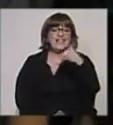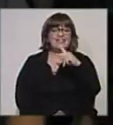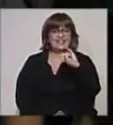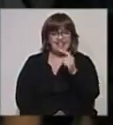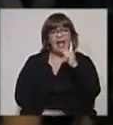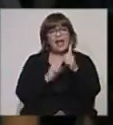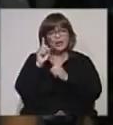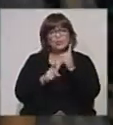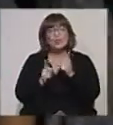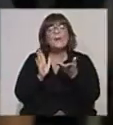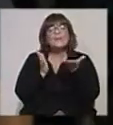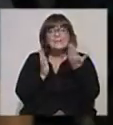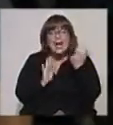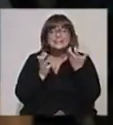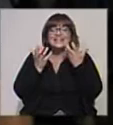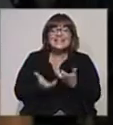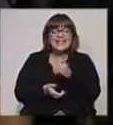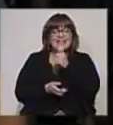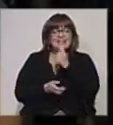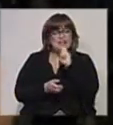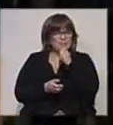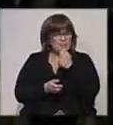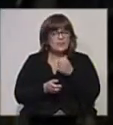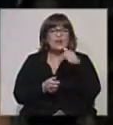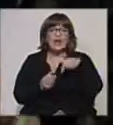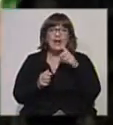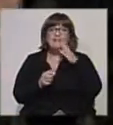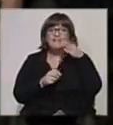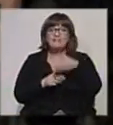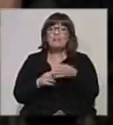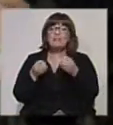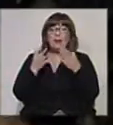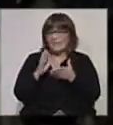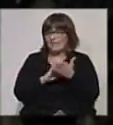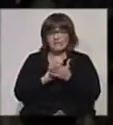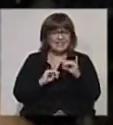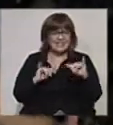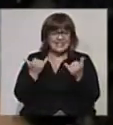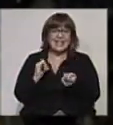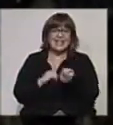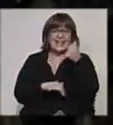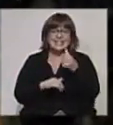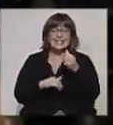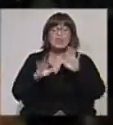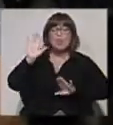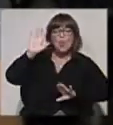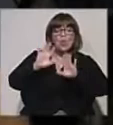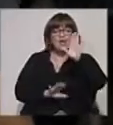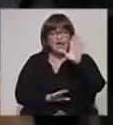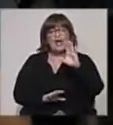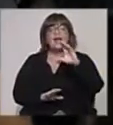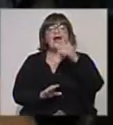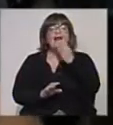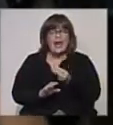ganas también de conocer un poco más de entrevistas, está tremendo. Estoy en el velódromo municipal, en un ratito ya está por subir Cayó la Cabra, ya estuvo la Gran Muñeca, en un rato